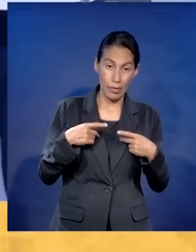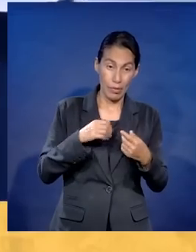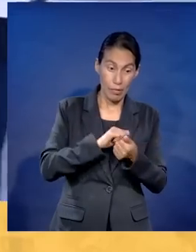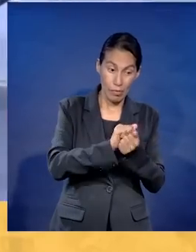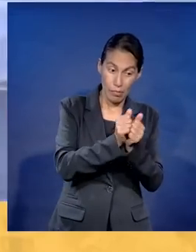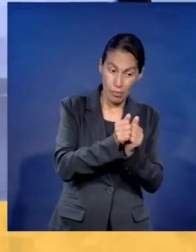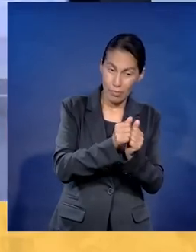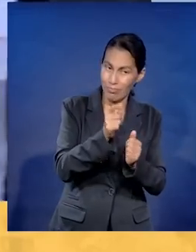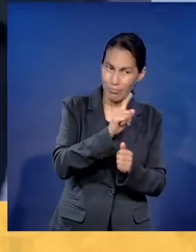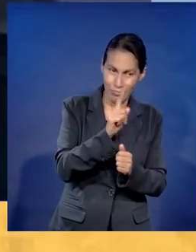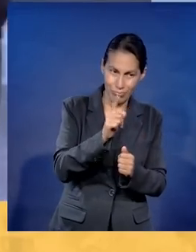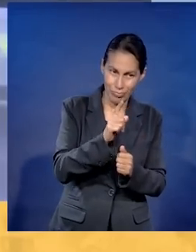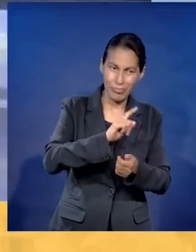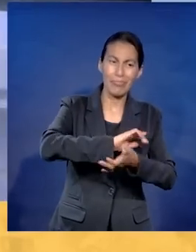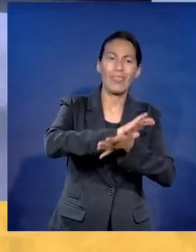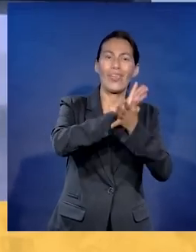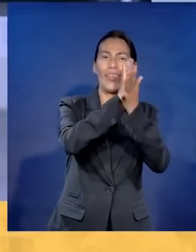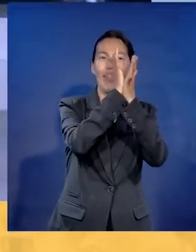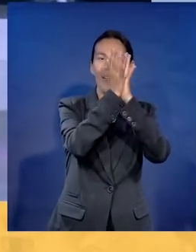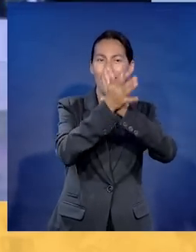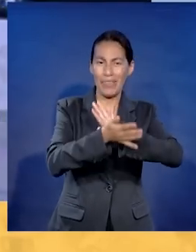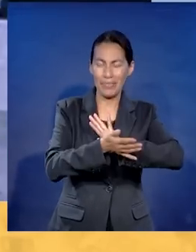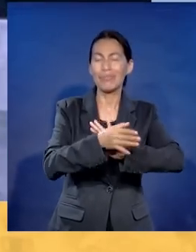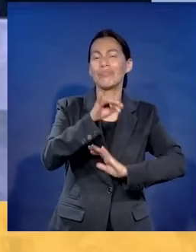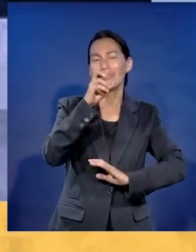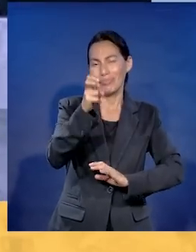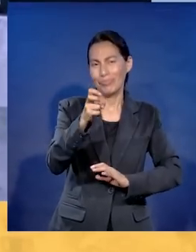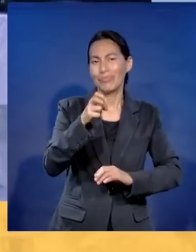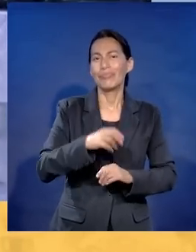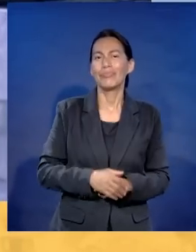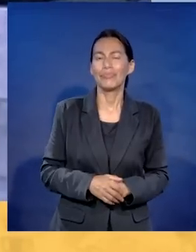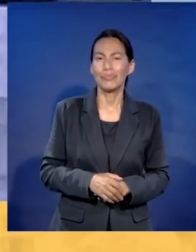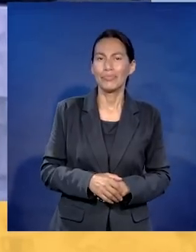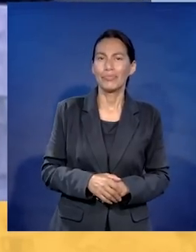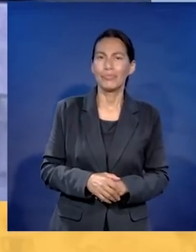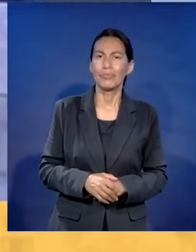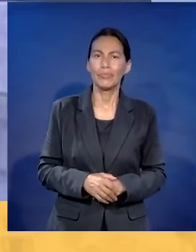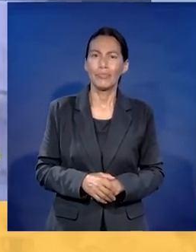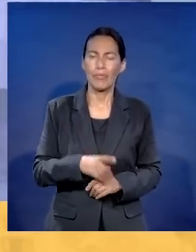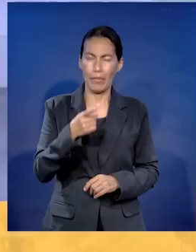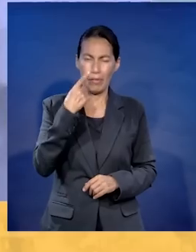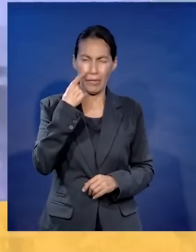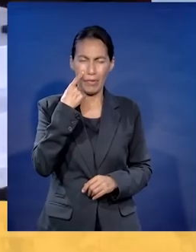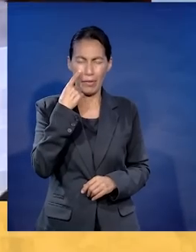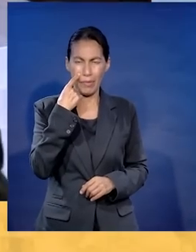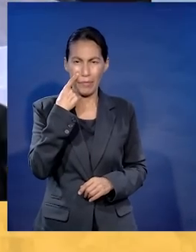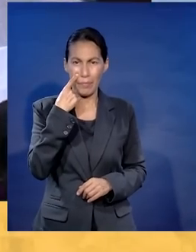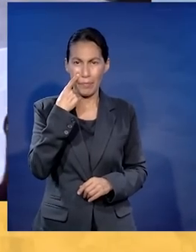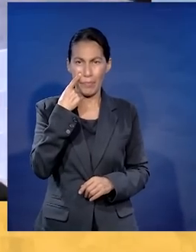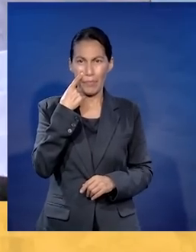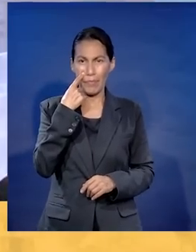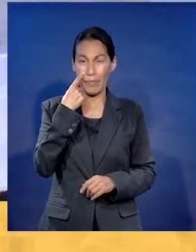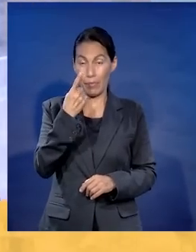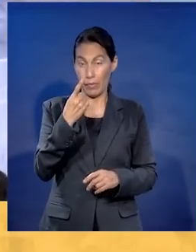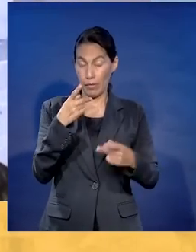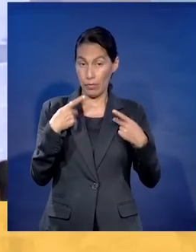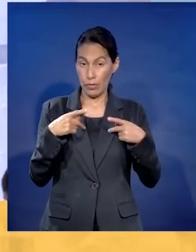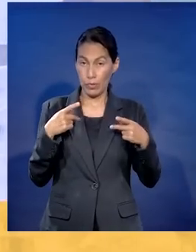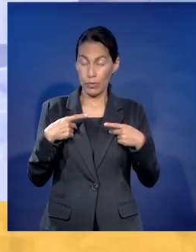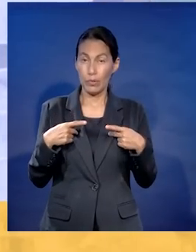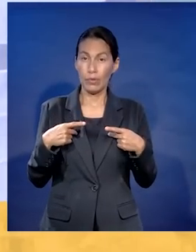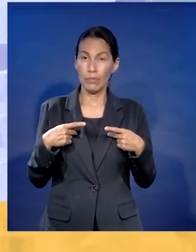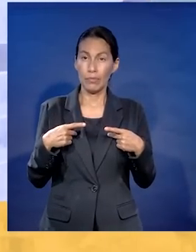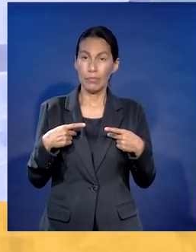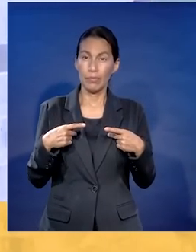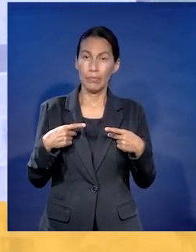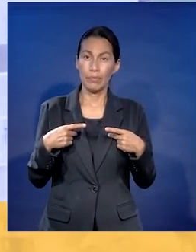ahora la persona no es un convencido ahora es un convertido Cómo funciona esto atención vamos a suponer que la mente de